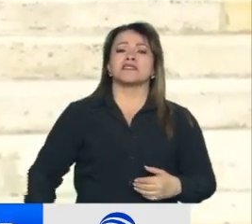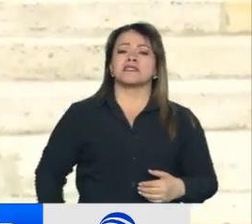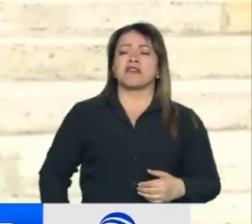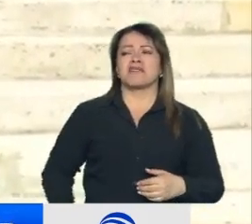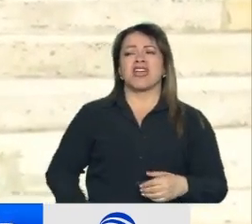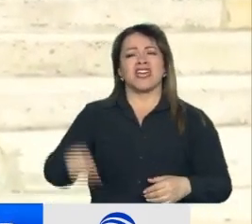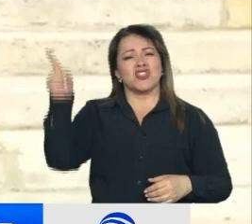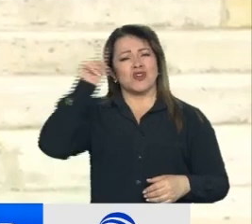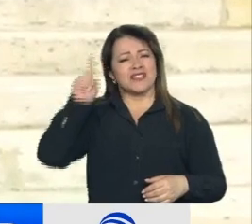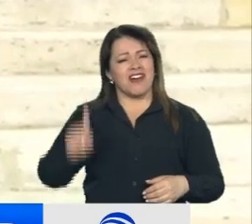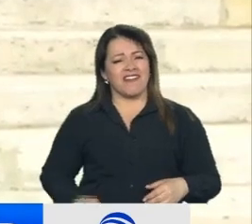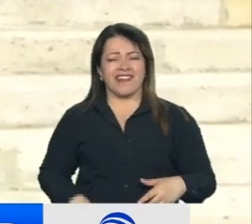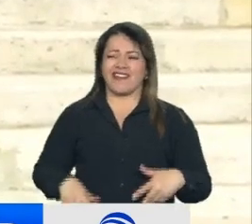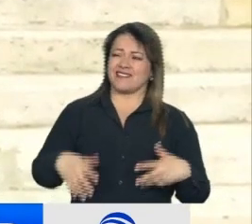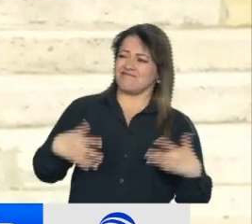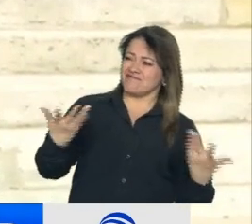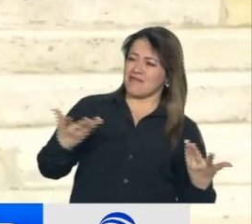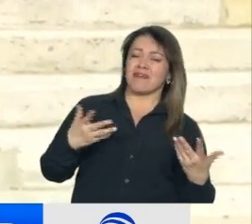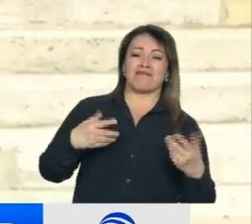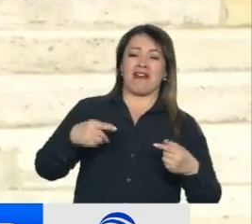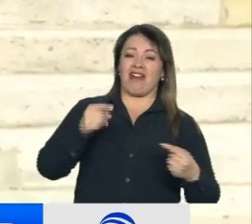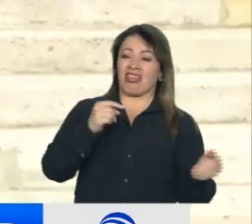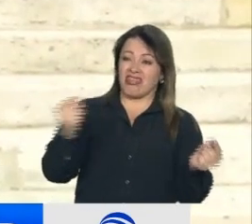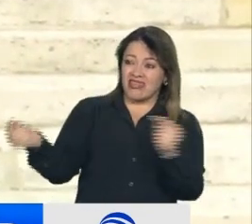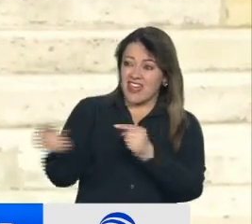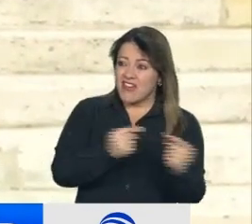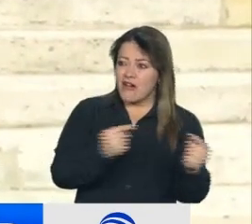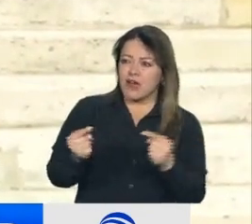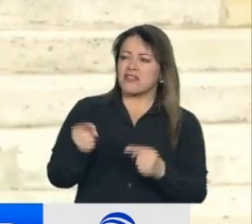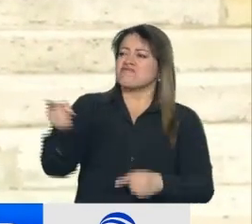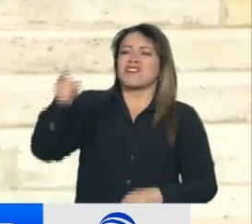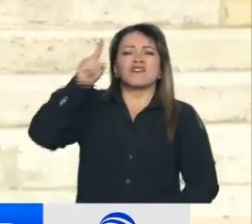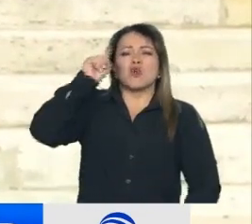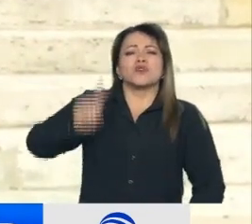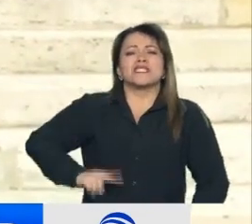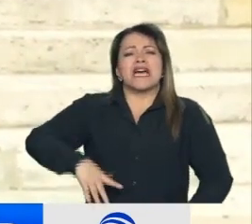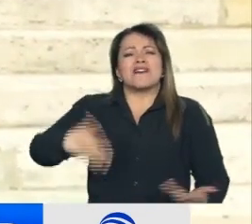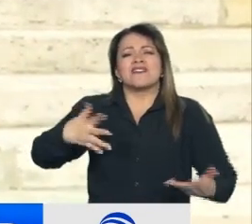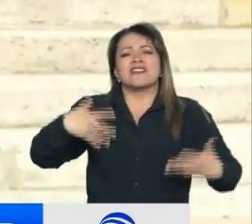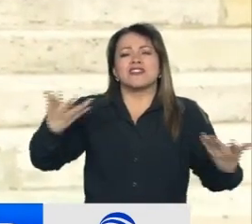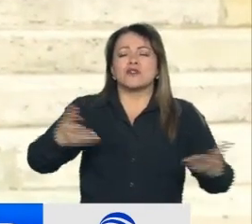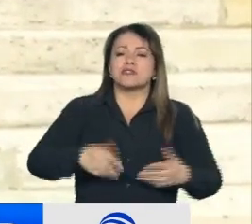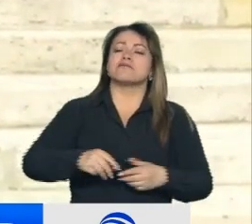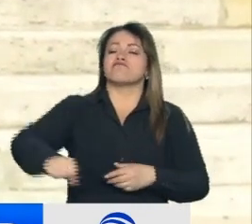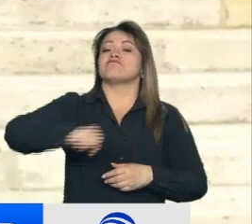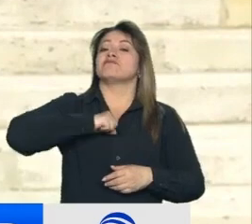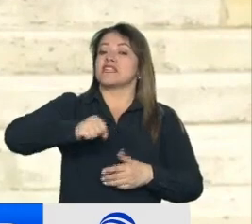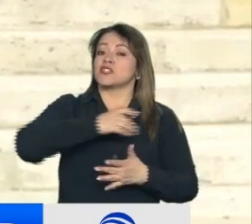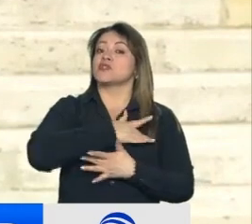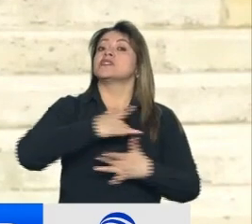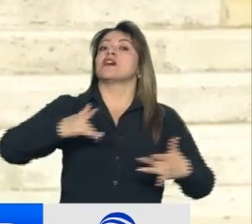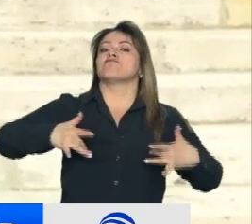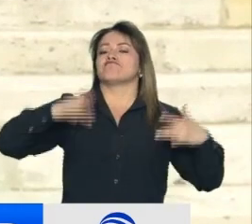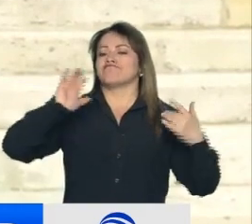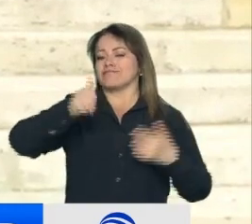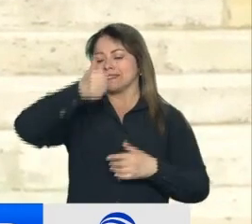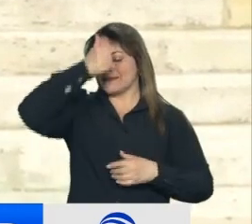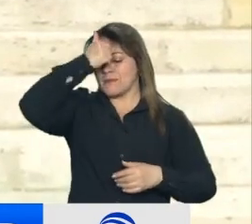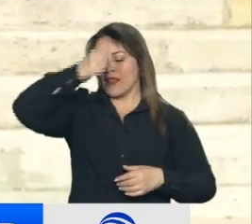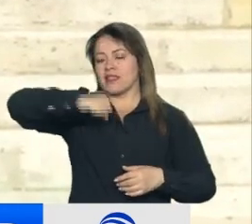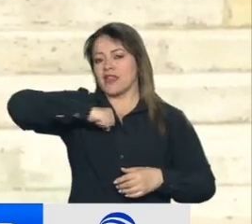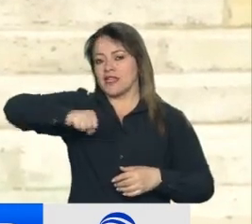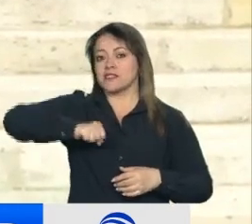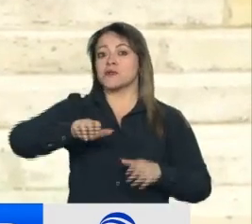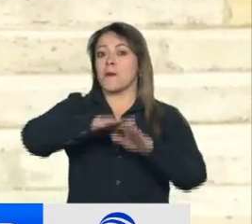manejo frente a las sesiones del debate con la altura que se debía dar en la Comisión. El derecho a la salud es un derecho fundamental. La